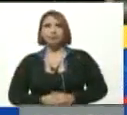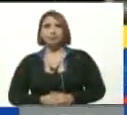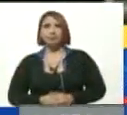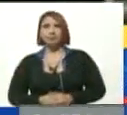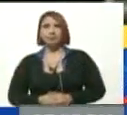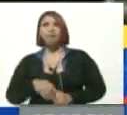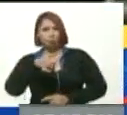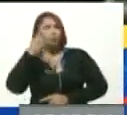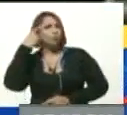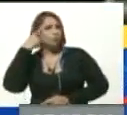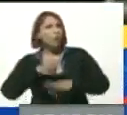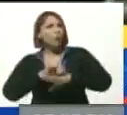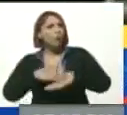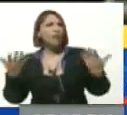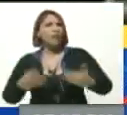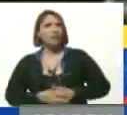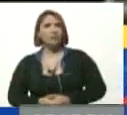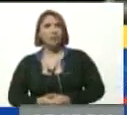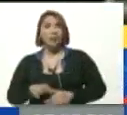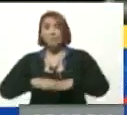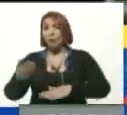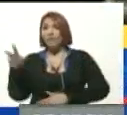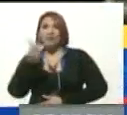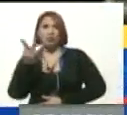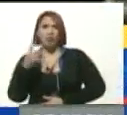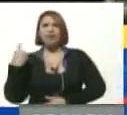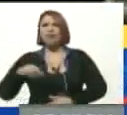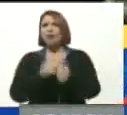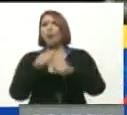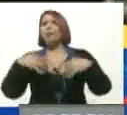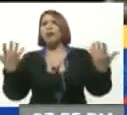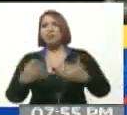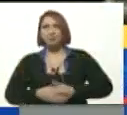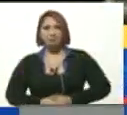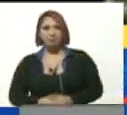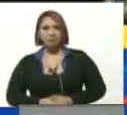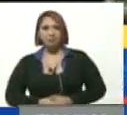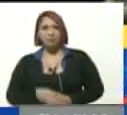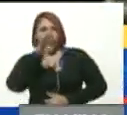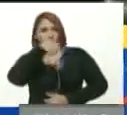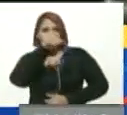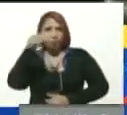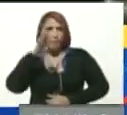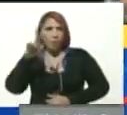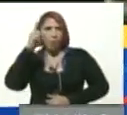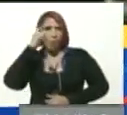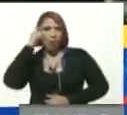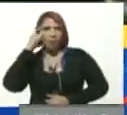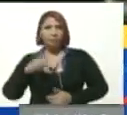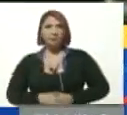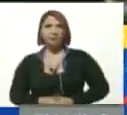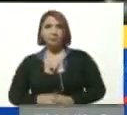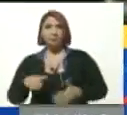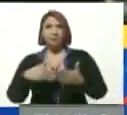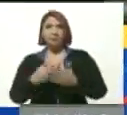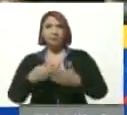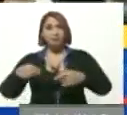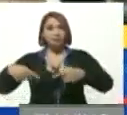¿Tú sabes por qué? Porque Venezuela tiene con qué. Que Dios te bendiga, Boris. Hasta la